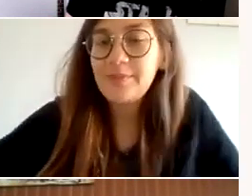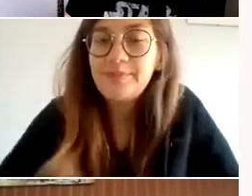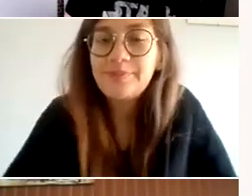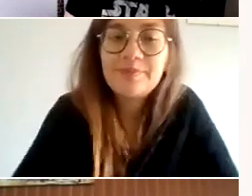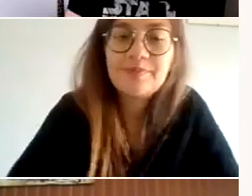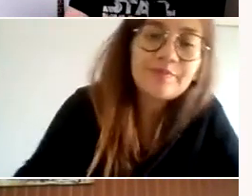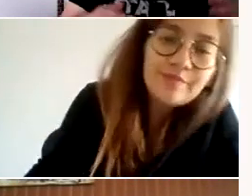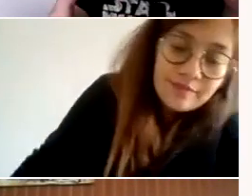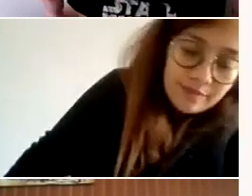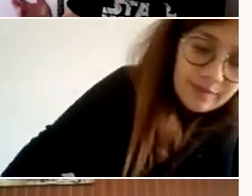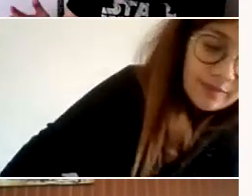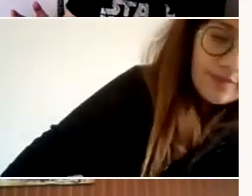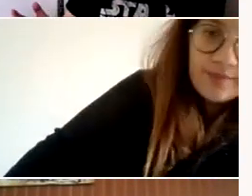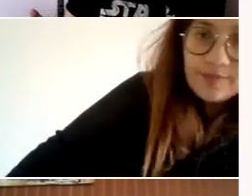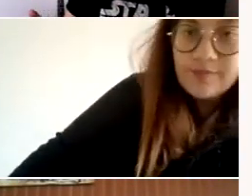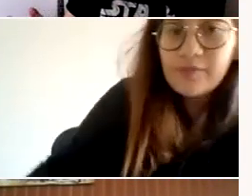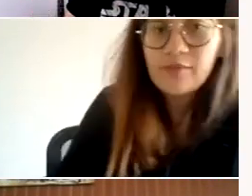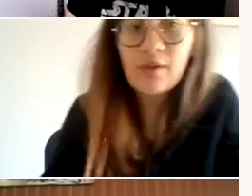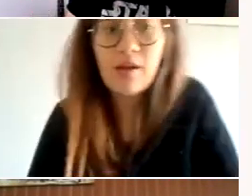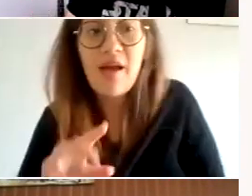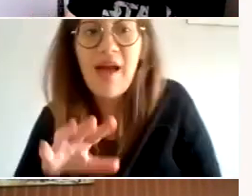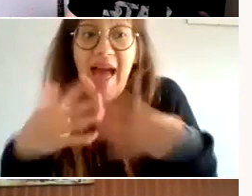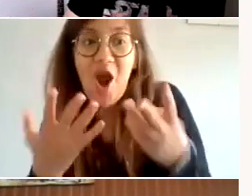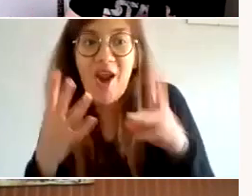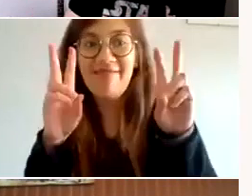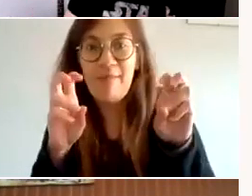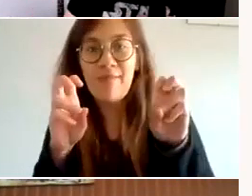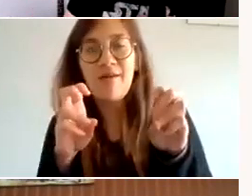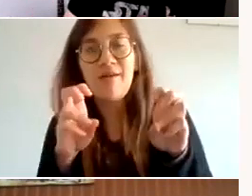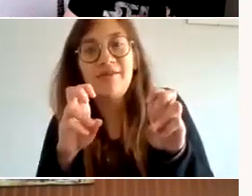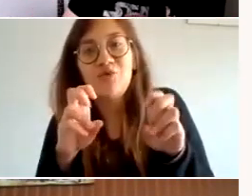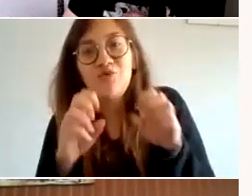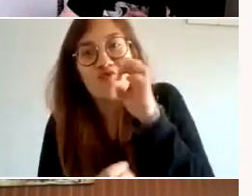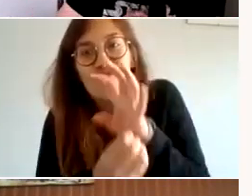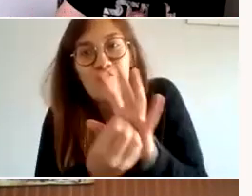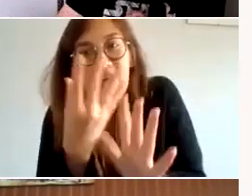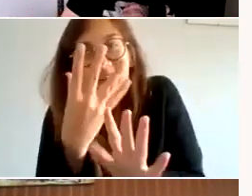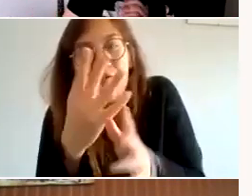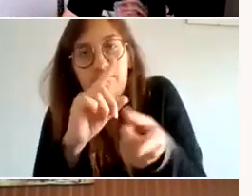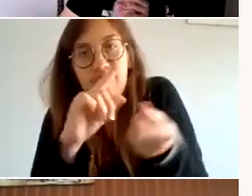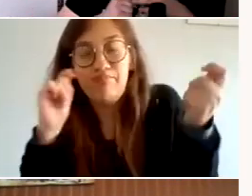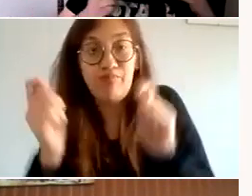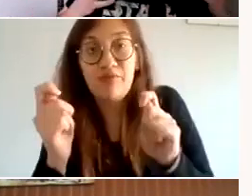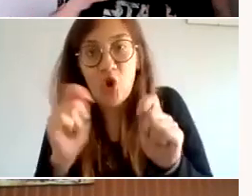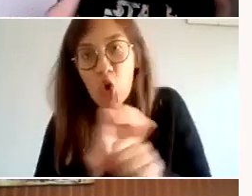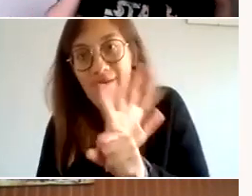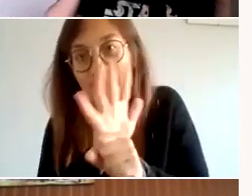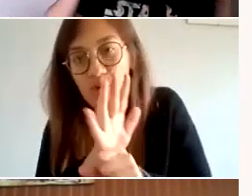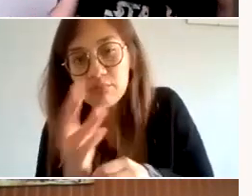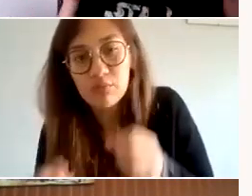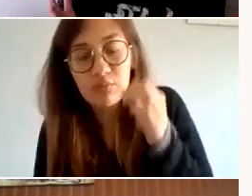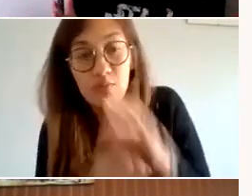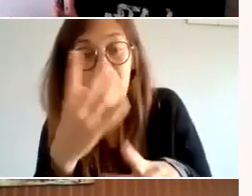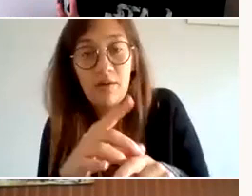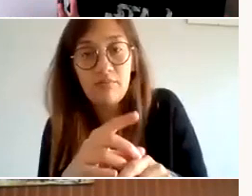Y sobre todo en el auge del 2020-2021, la novedad del coronavirus nos trajo esto de improviso que son